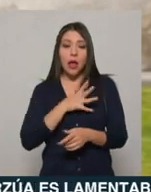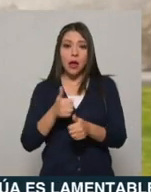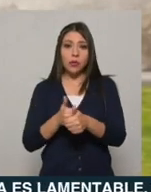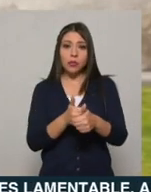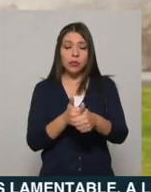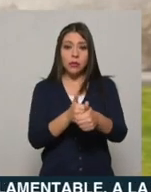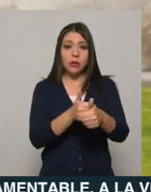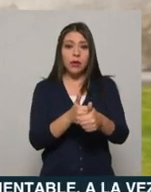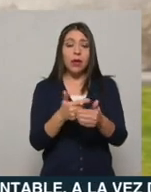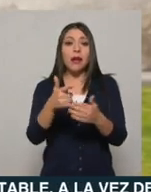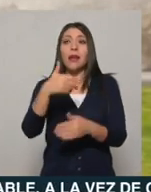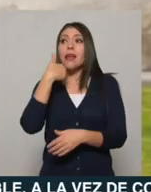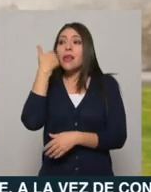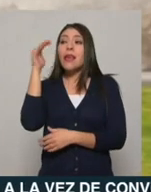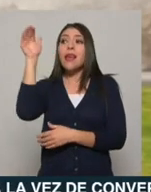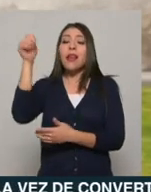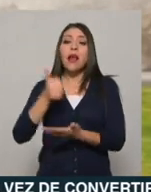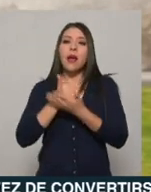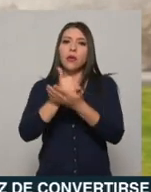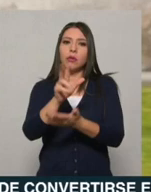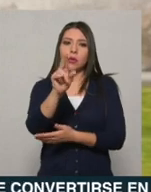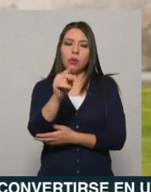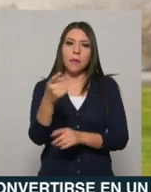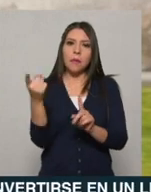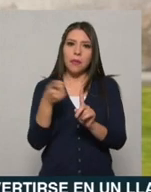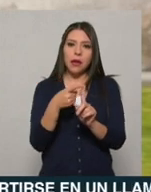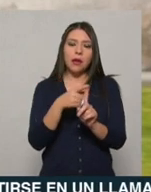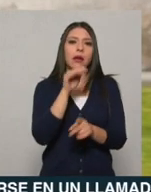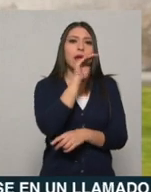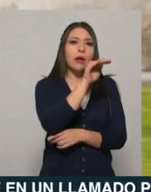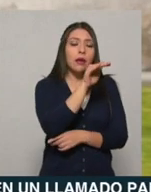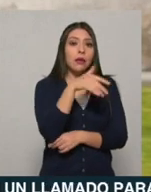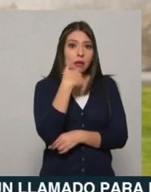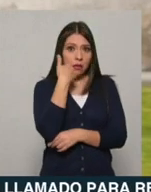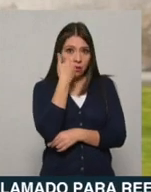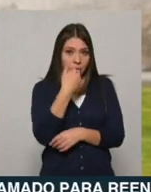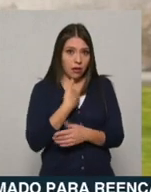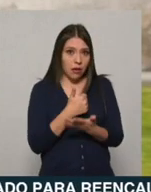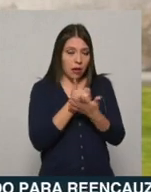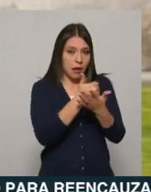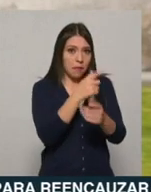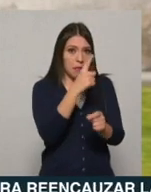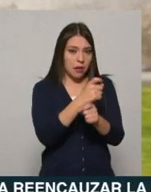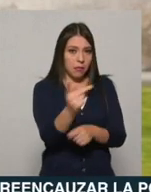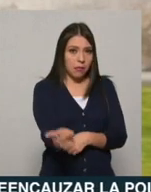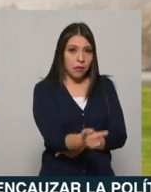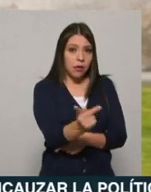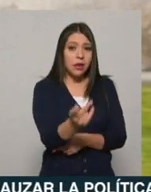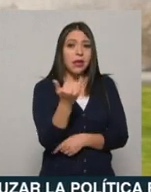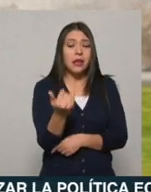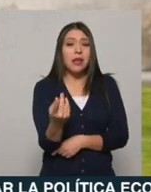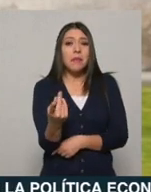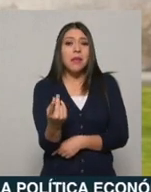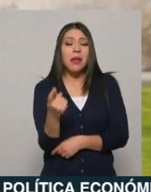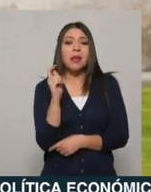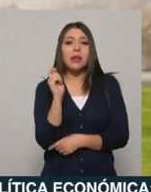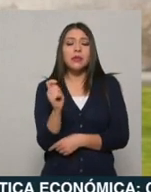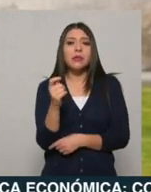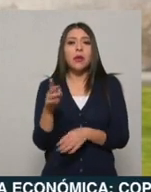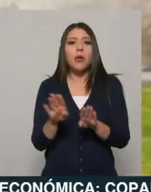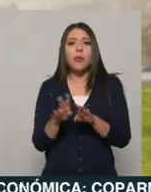de intentar ayudarla, pregúntenle a la persona si es necesaria su ayuda. Y recuerden que el perro no es una mascota,